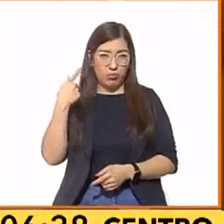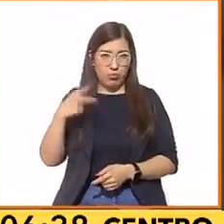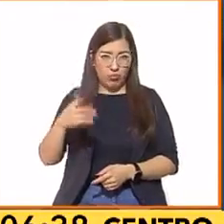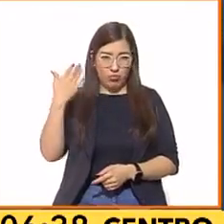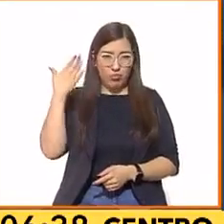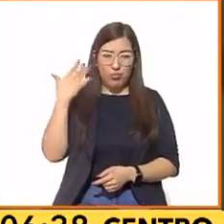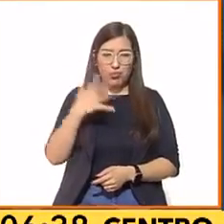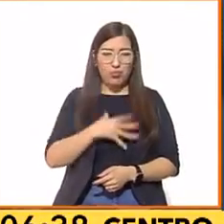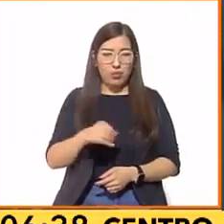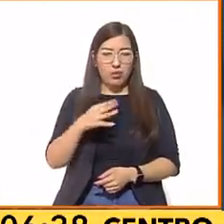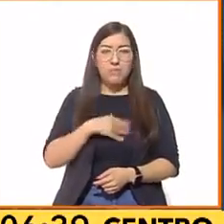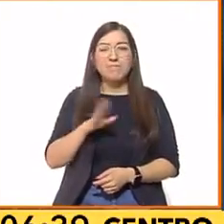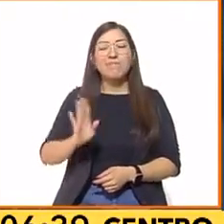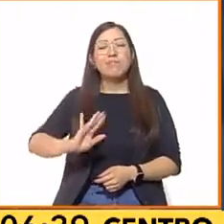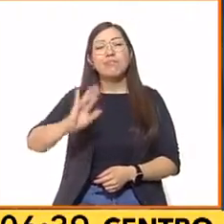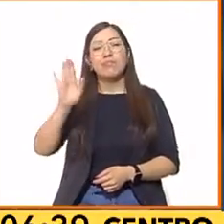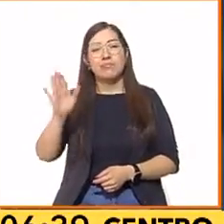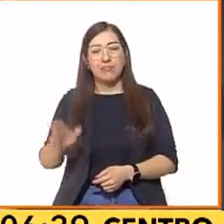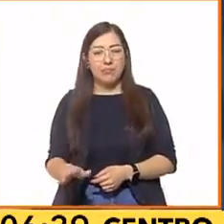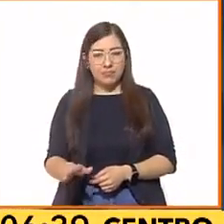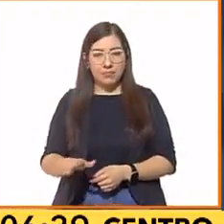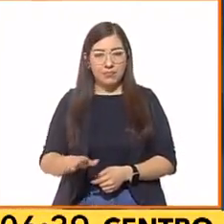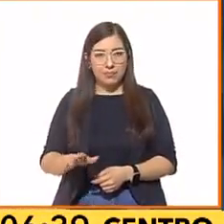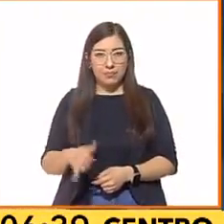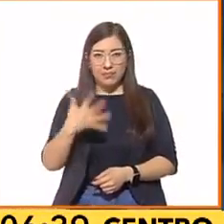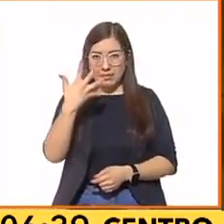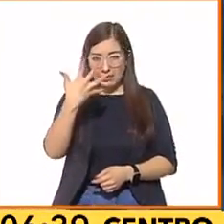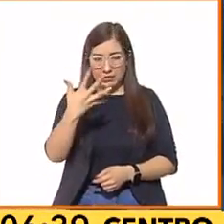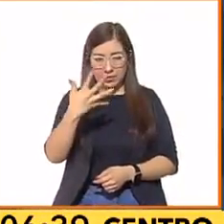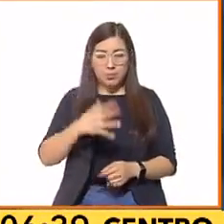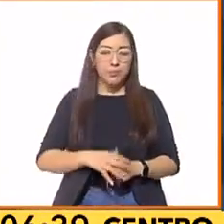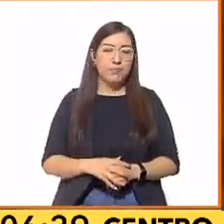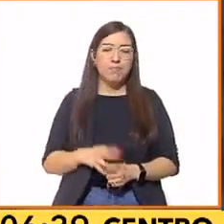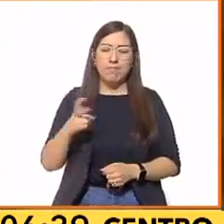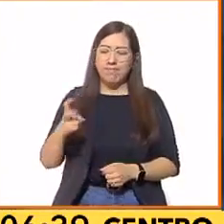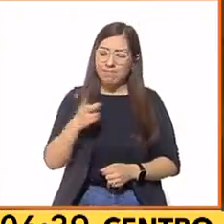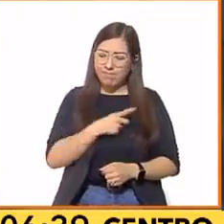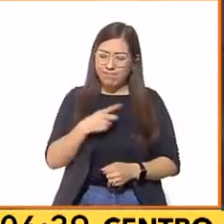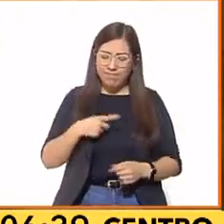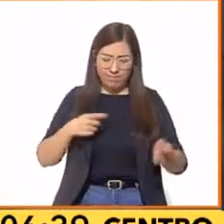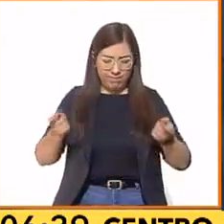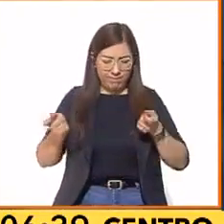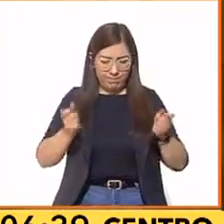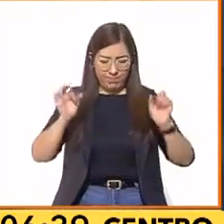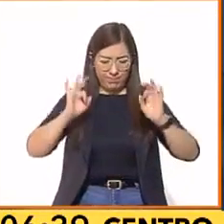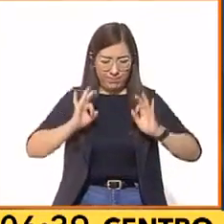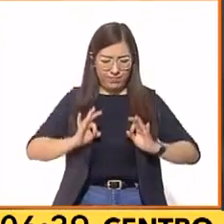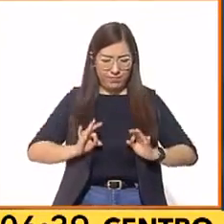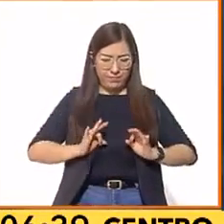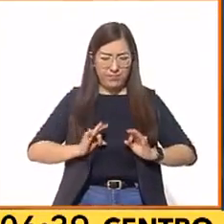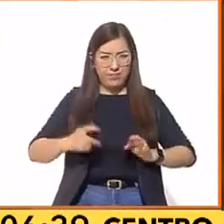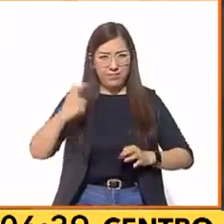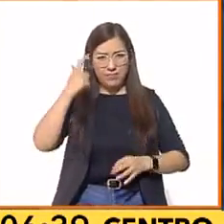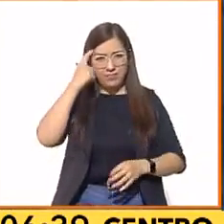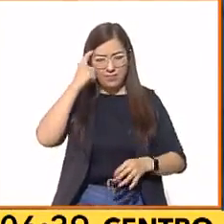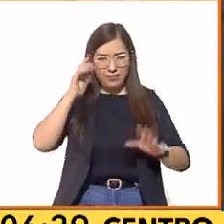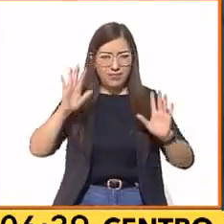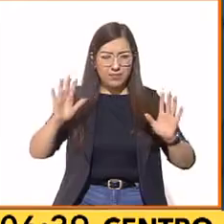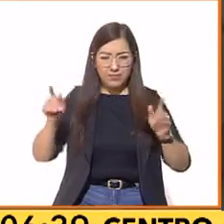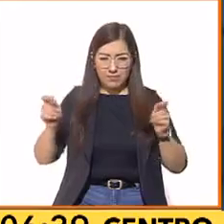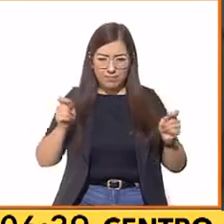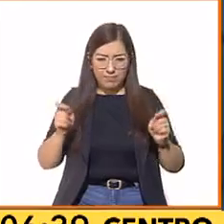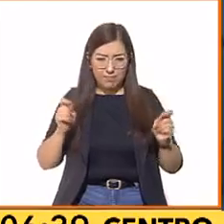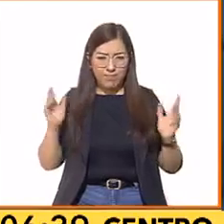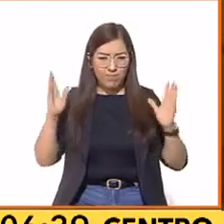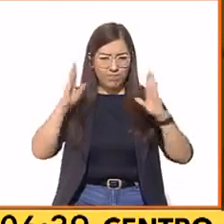Entonces, el tener que mantener la calma, la cabeza fría y